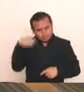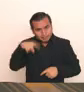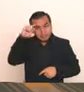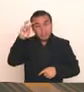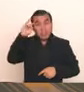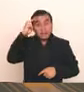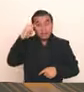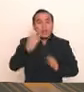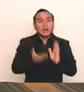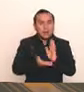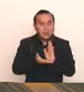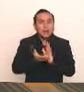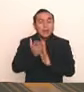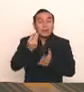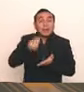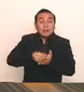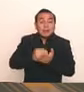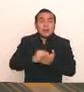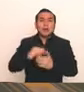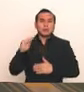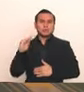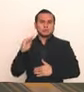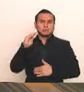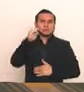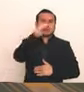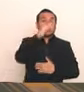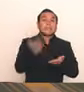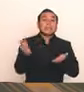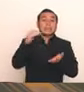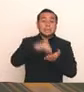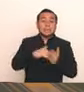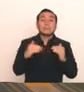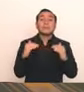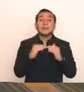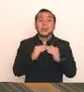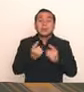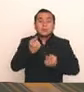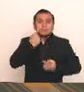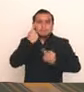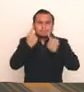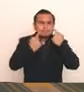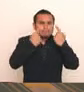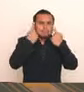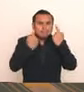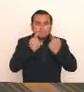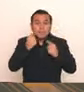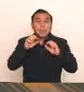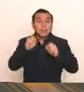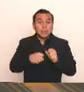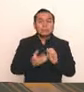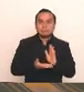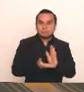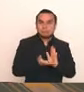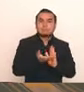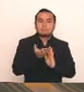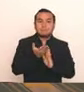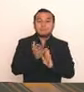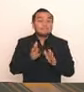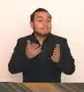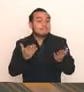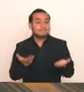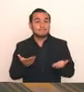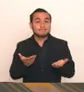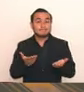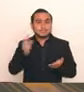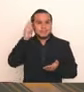lo que tuvieron que las aerolíneas vuelvan a volar que el turismo un ingreso tan vital para muchos de estos países vuelve a florecer pero a